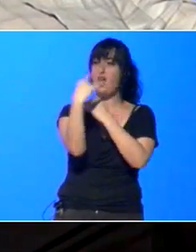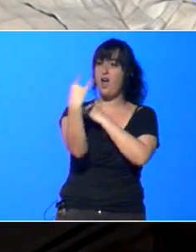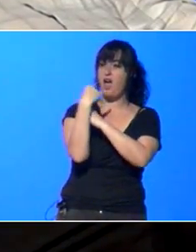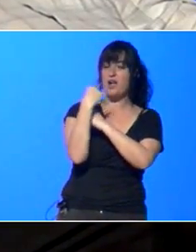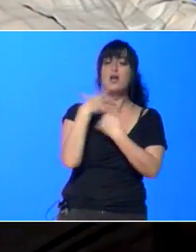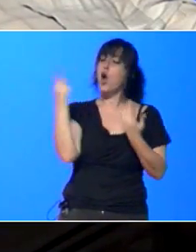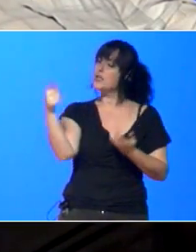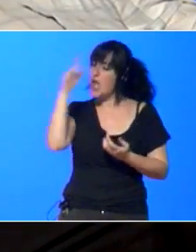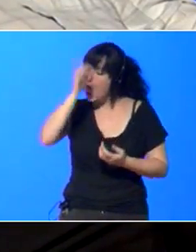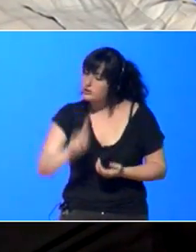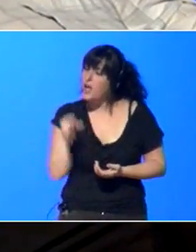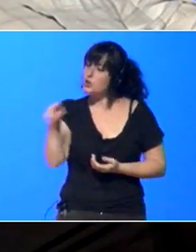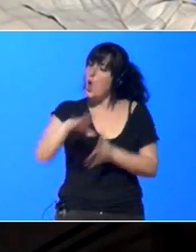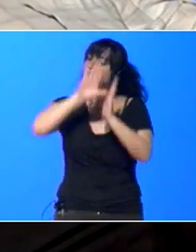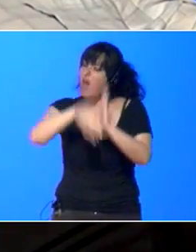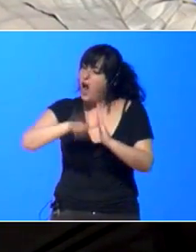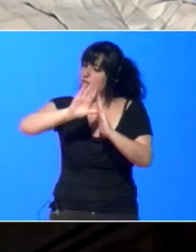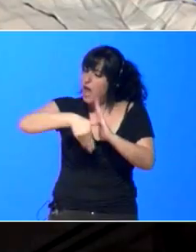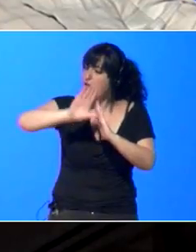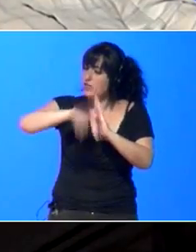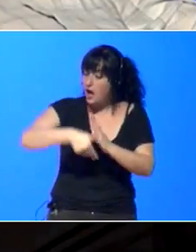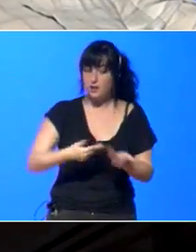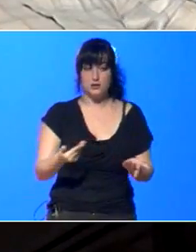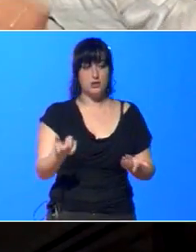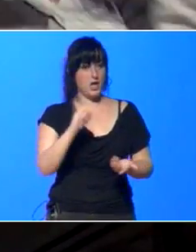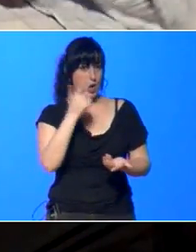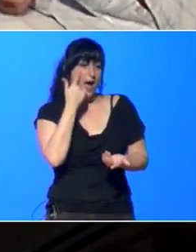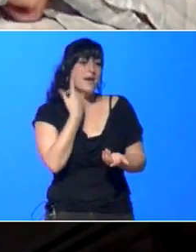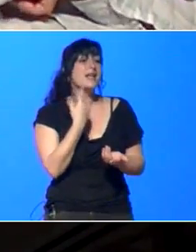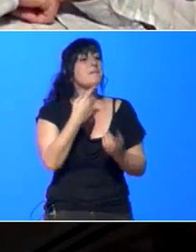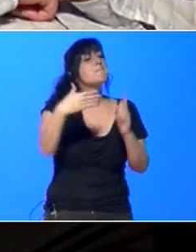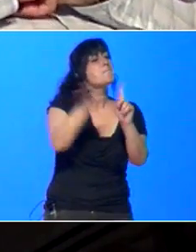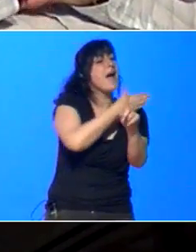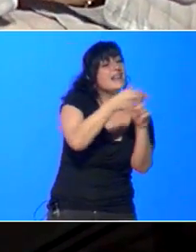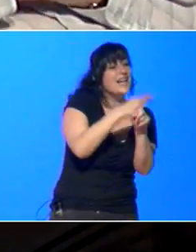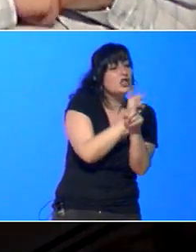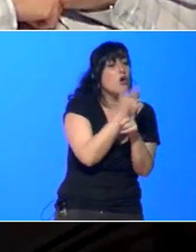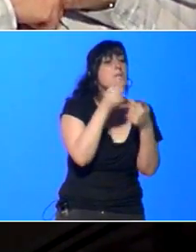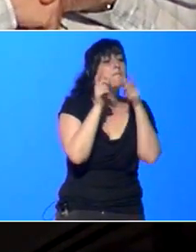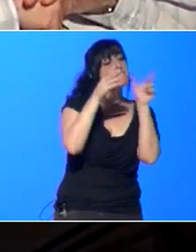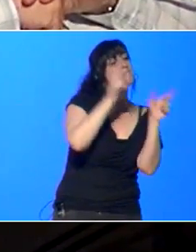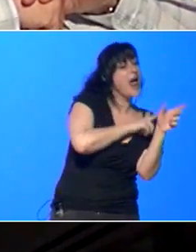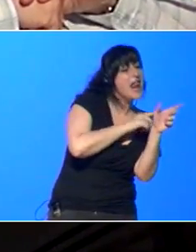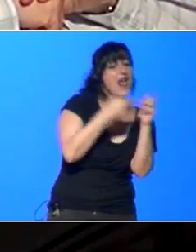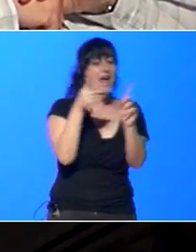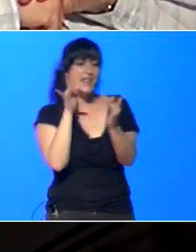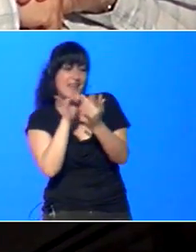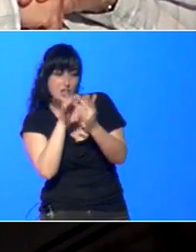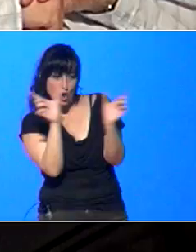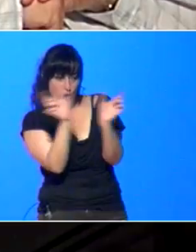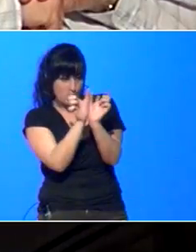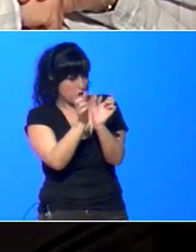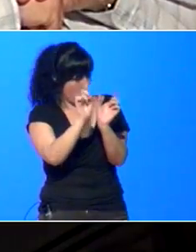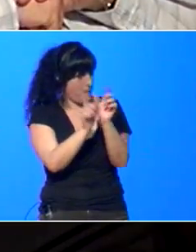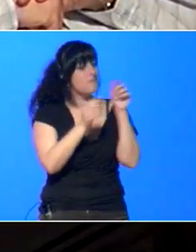tarde. Eso día a día no es un maltrato, toda la palabra junto, es un maltrato, es una sabia violencia que todos los días estamos repitiendo y